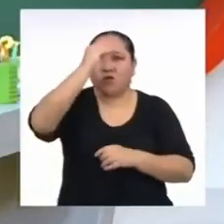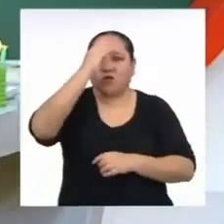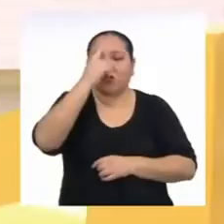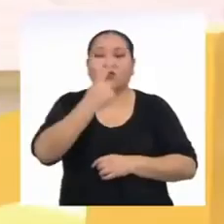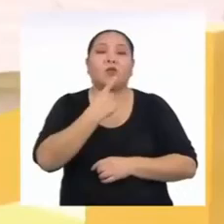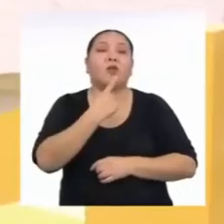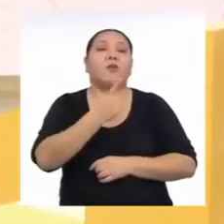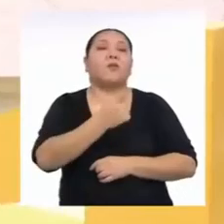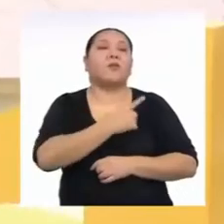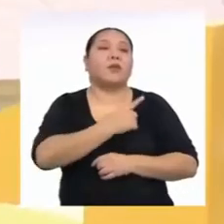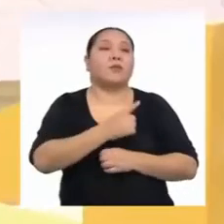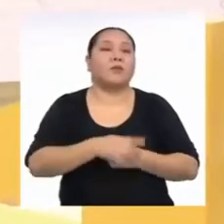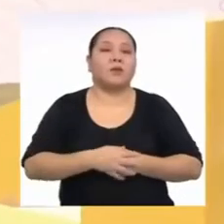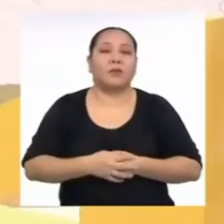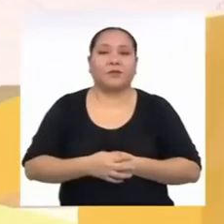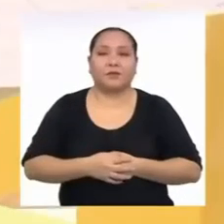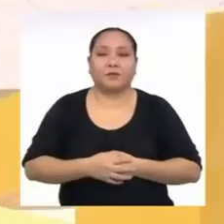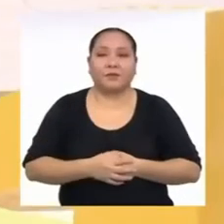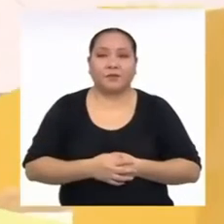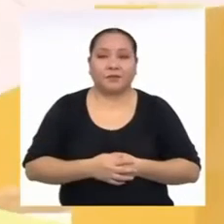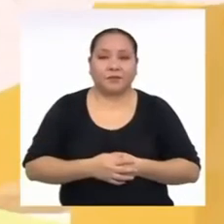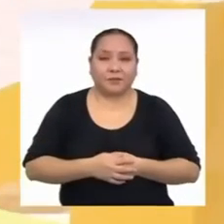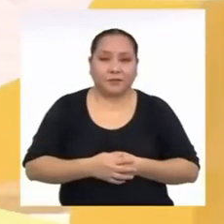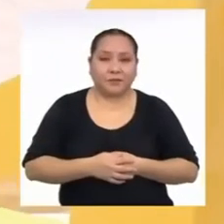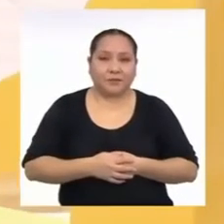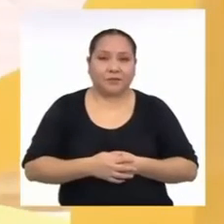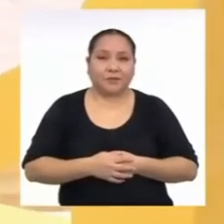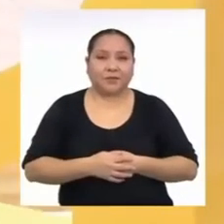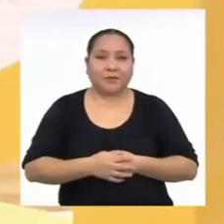de secundaria.